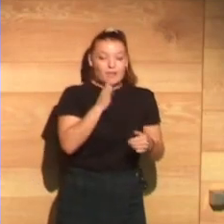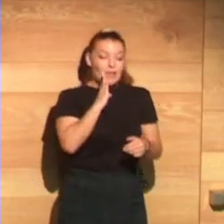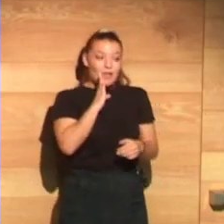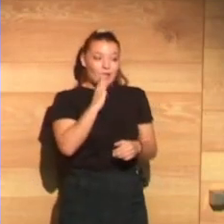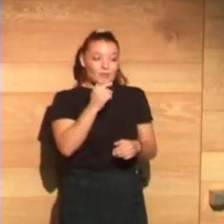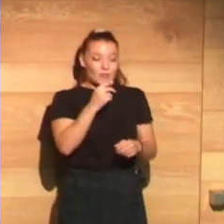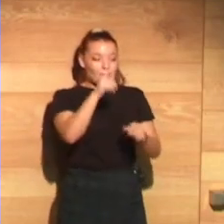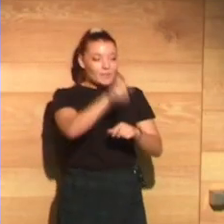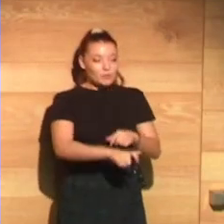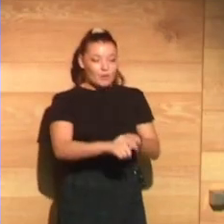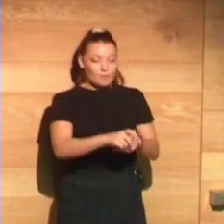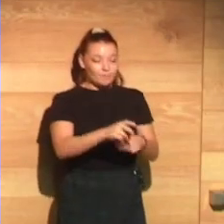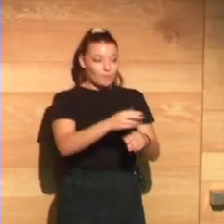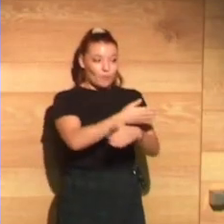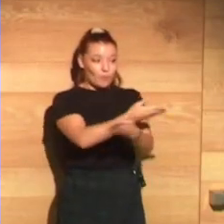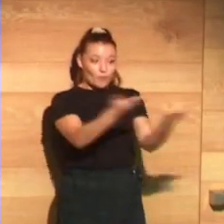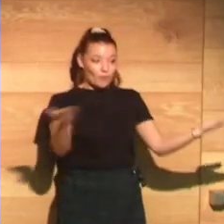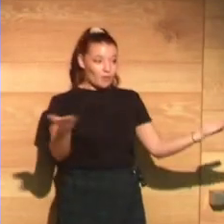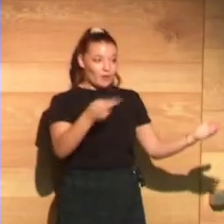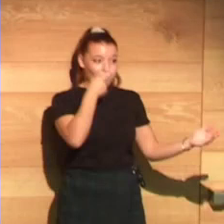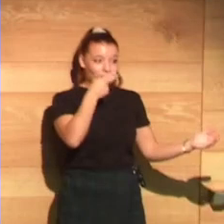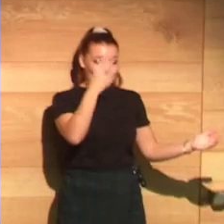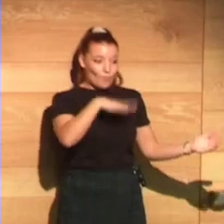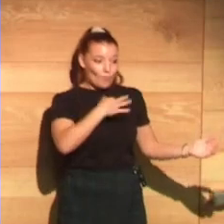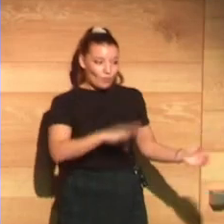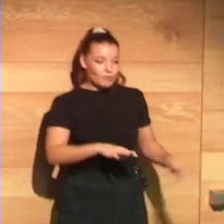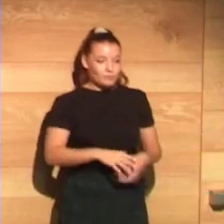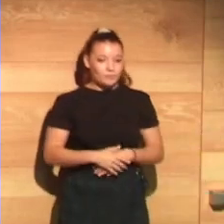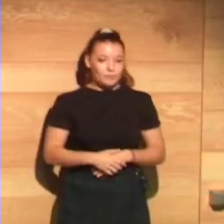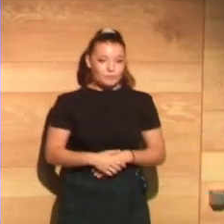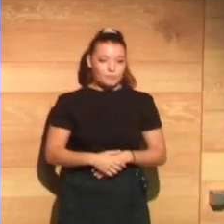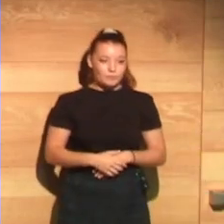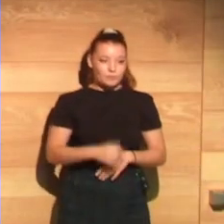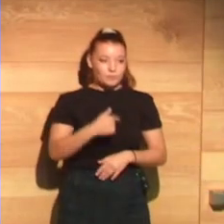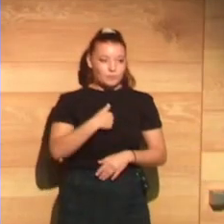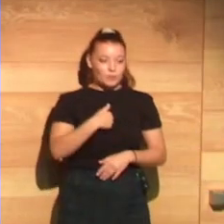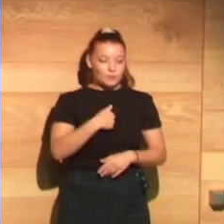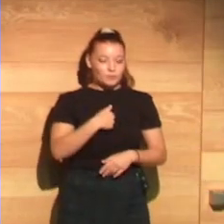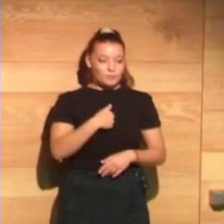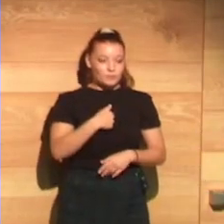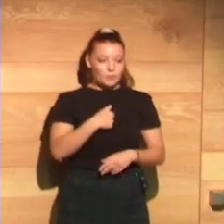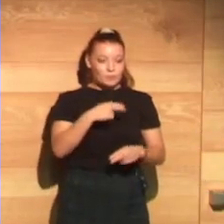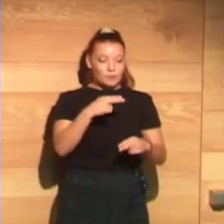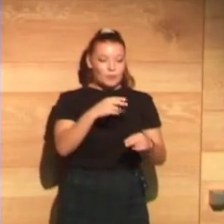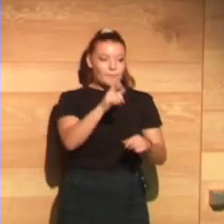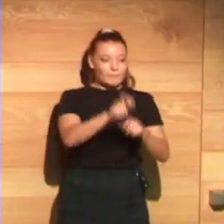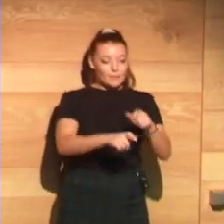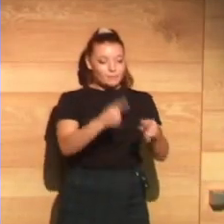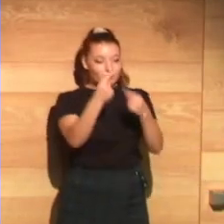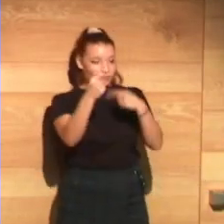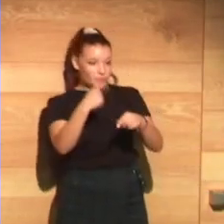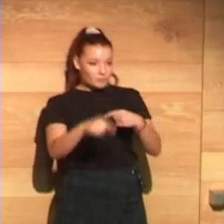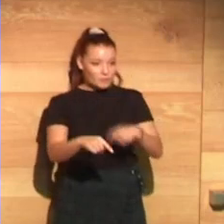Es que lo he dicho al principio, que creo que cualquier personaje puede ser interesante. Voy un poco también por pálpito. Muchas veces